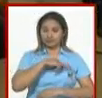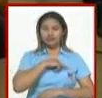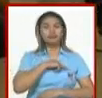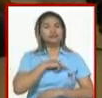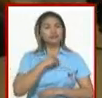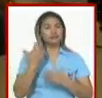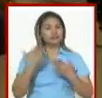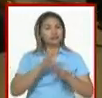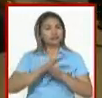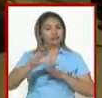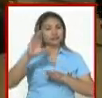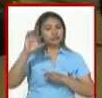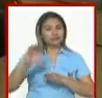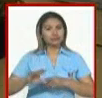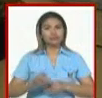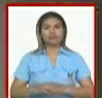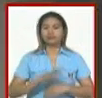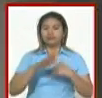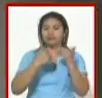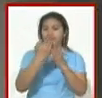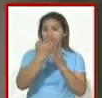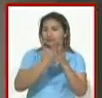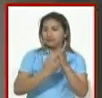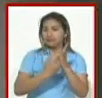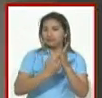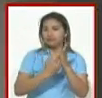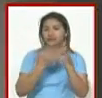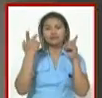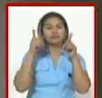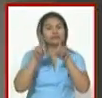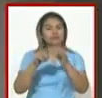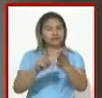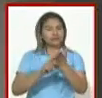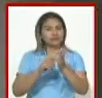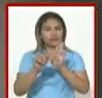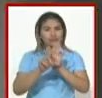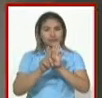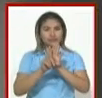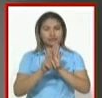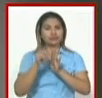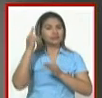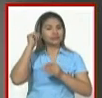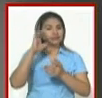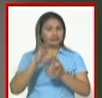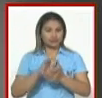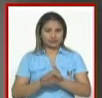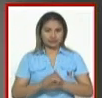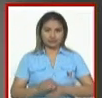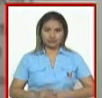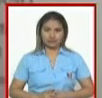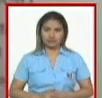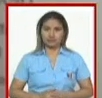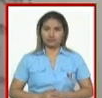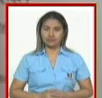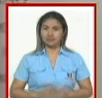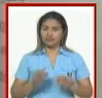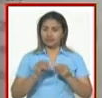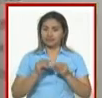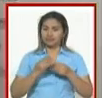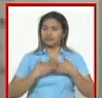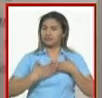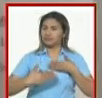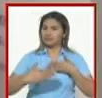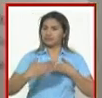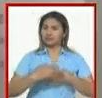tenemos que cumplir con los requisitos de acuerdo exigido por ley creo de que eso va más